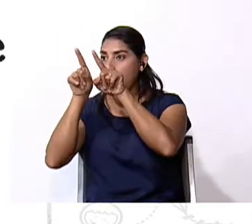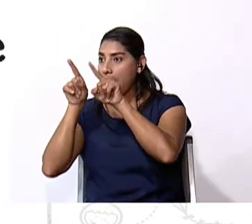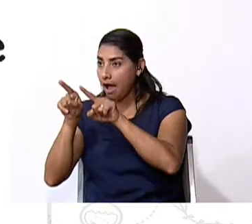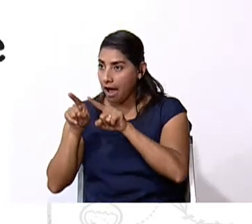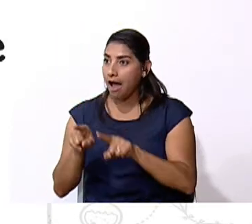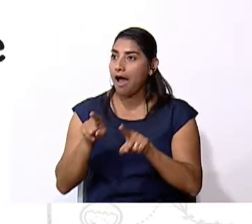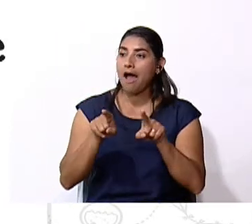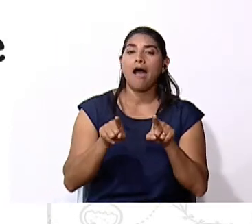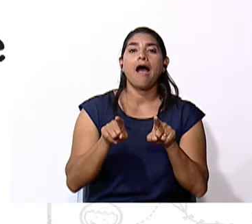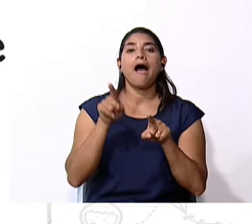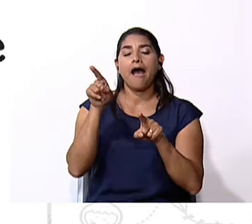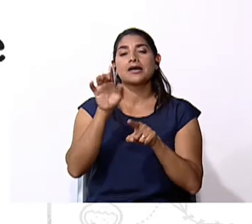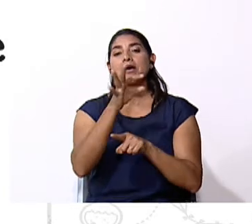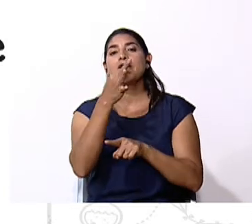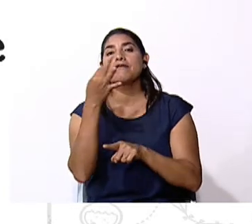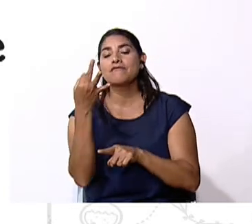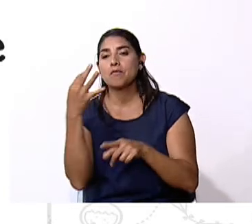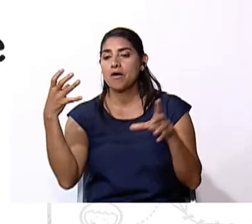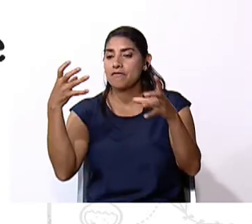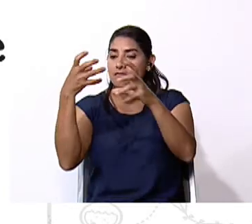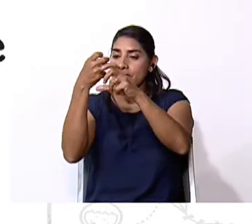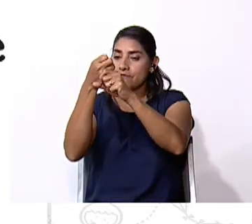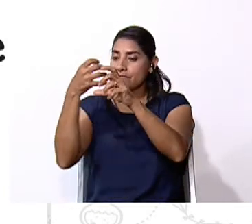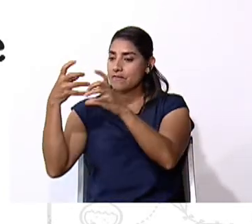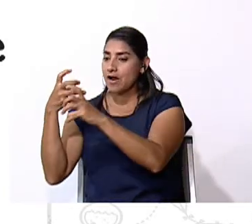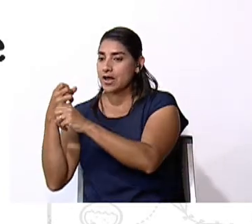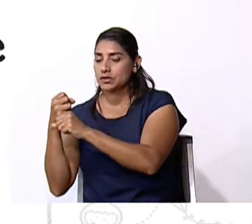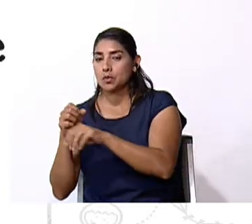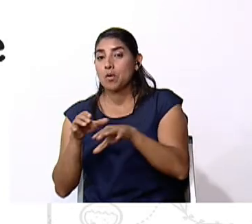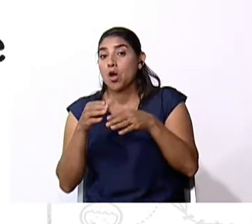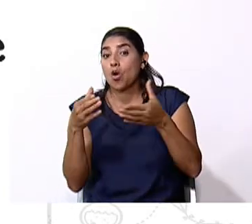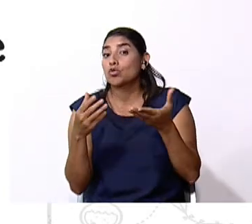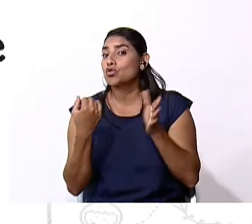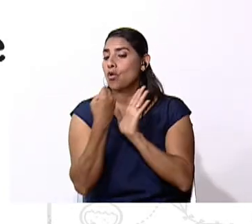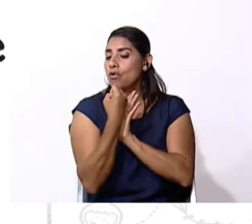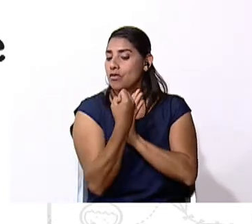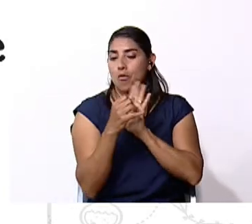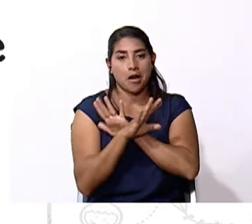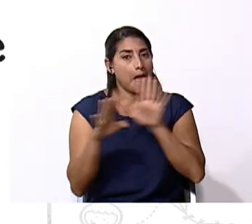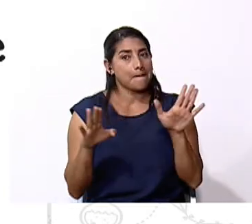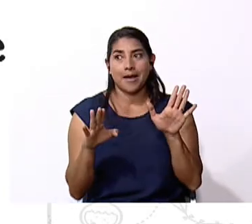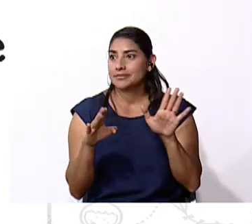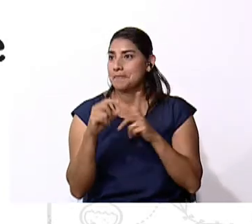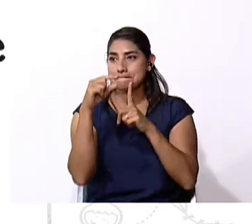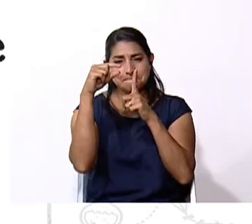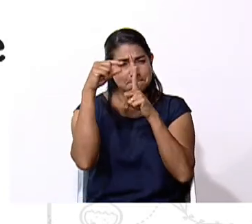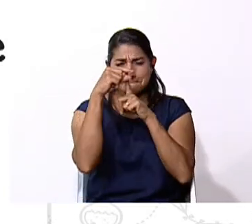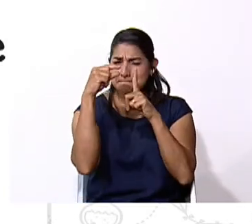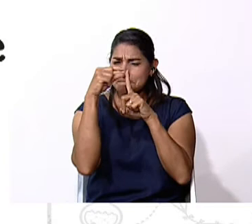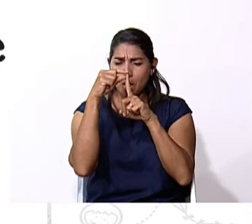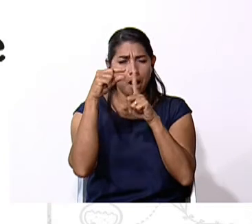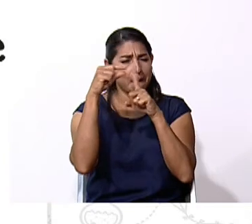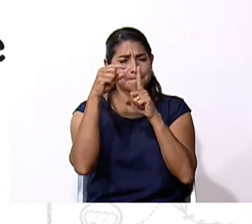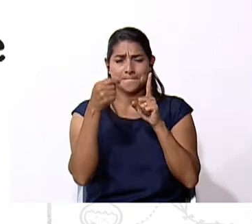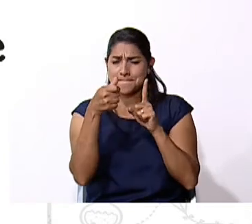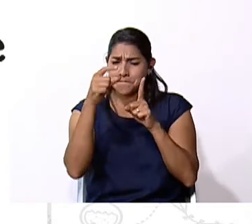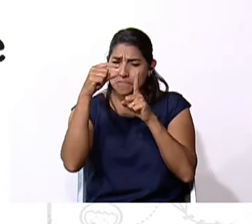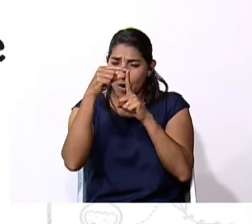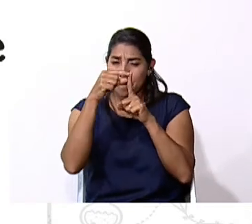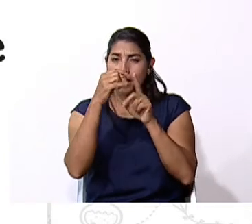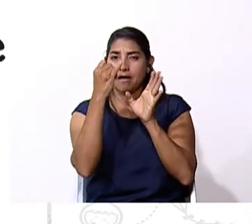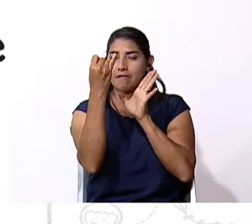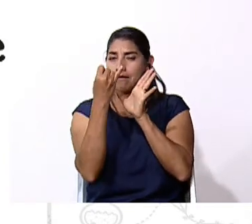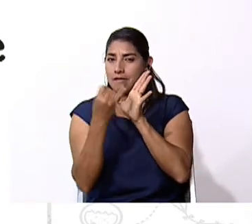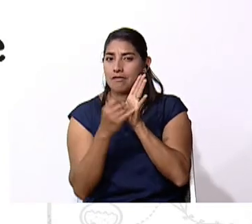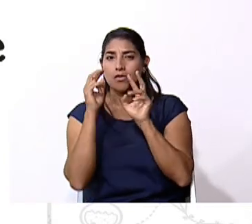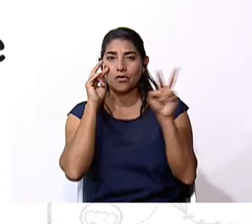Esta estrategia lo que hace es resumirme con imágenes las opciones que me dan